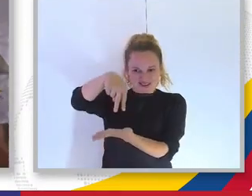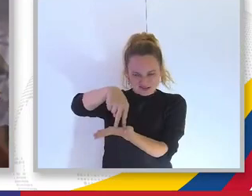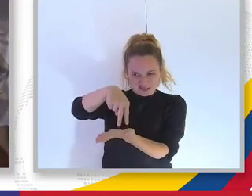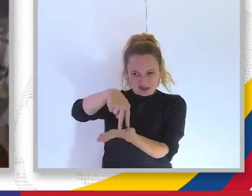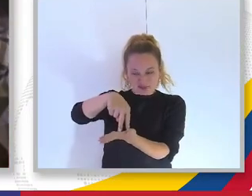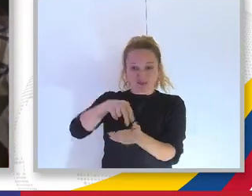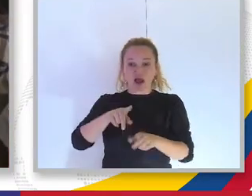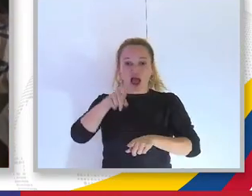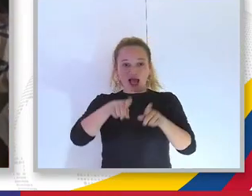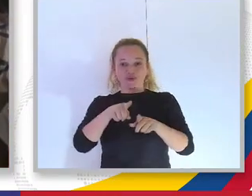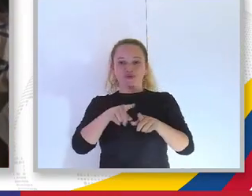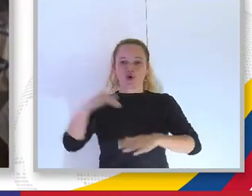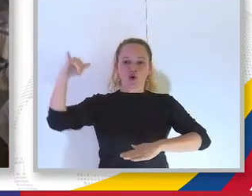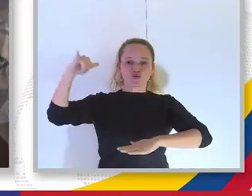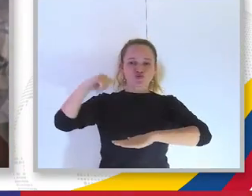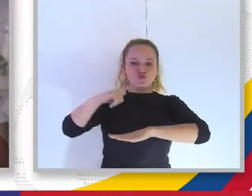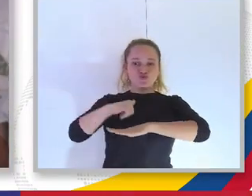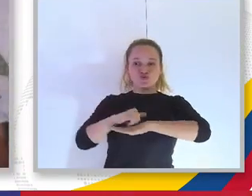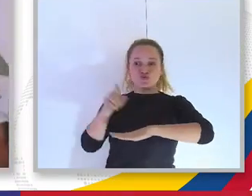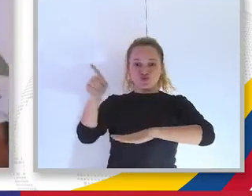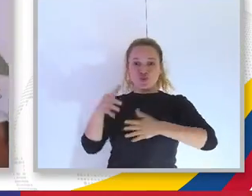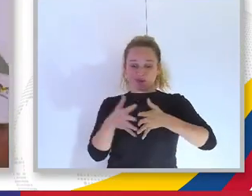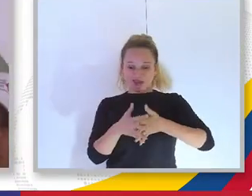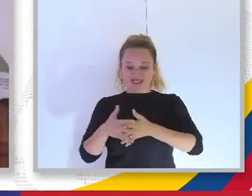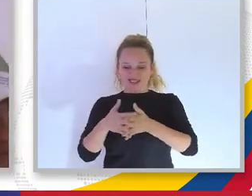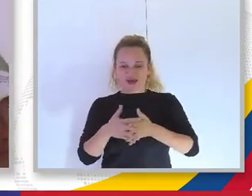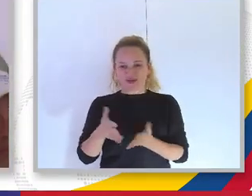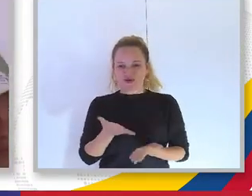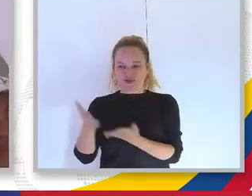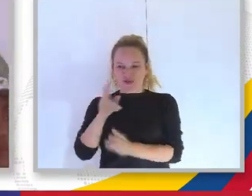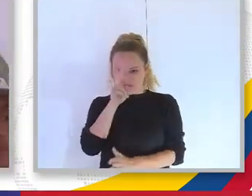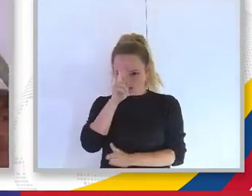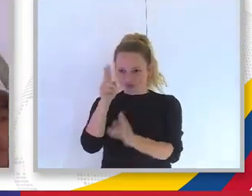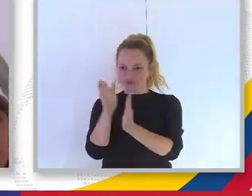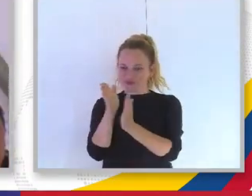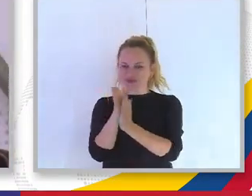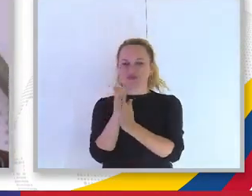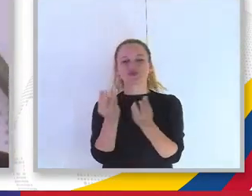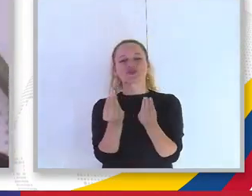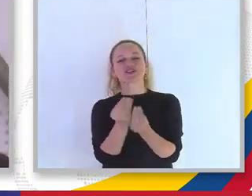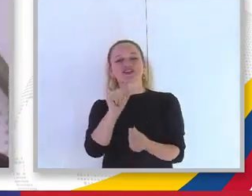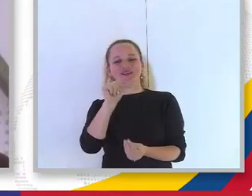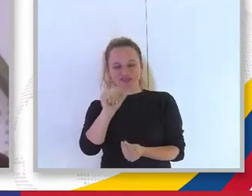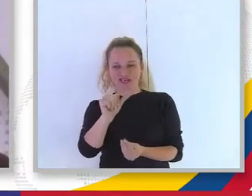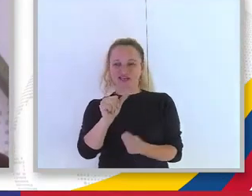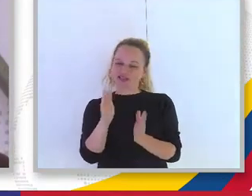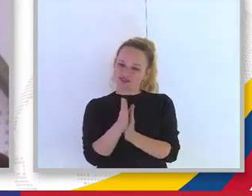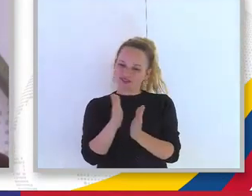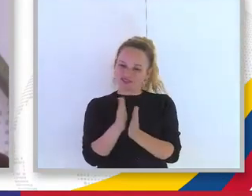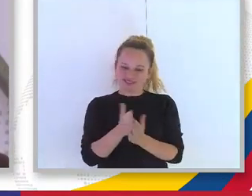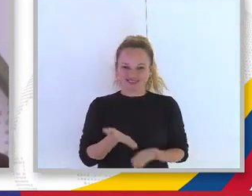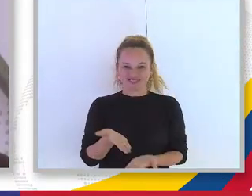que vinieron de Estados Unidos. Un aplauso también a la compañera.